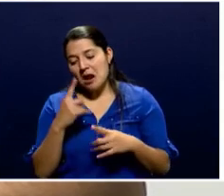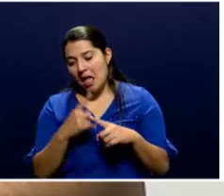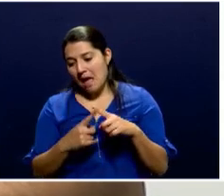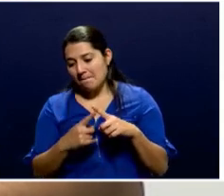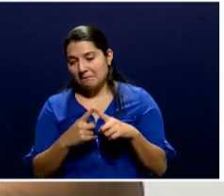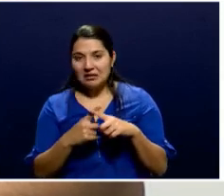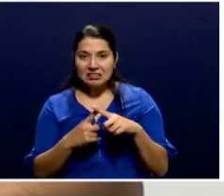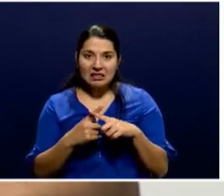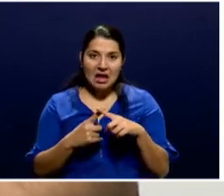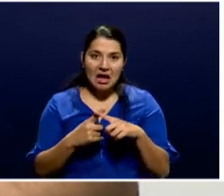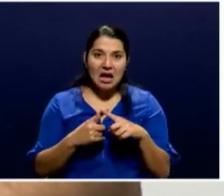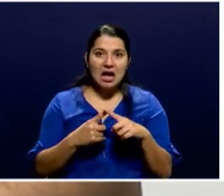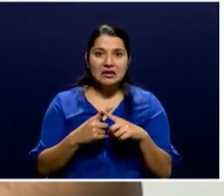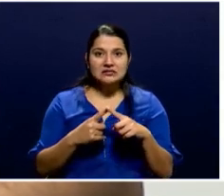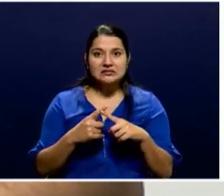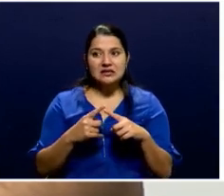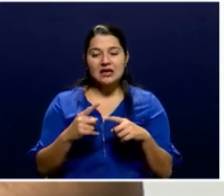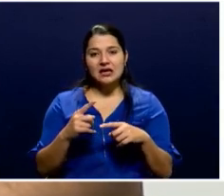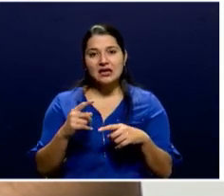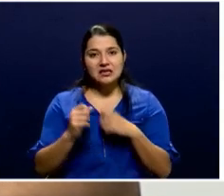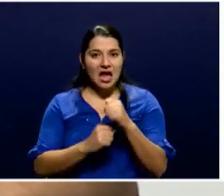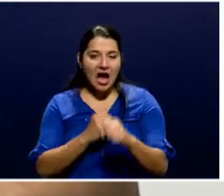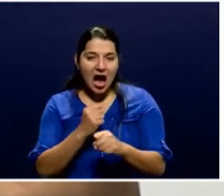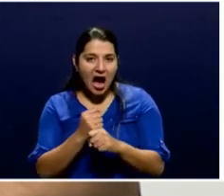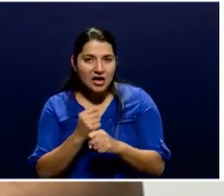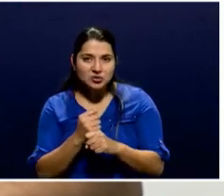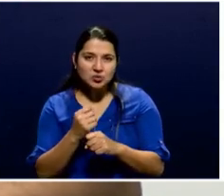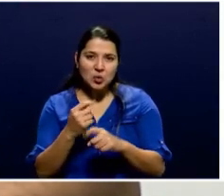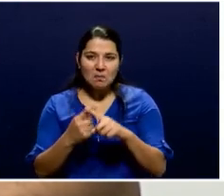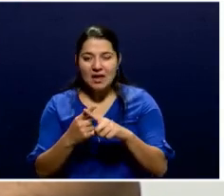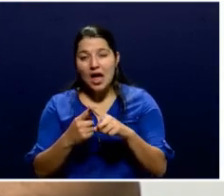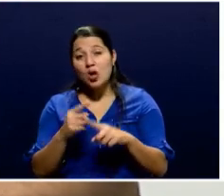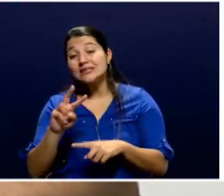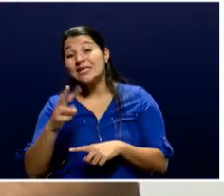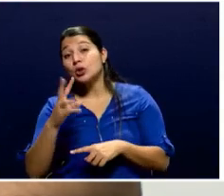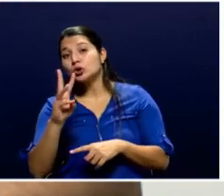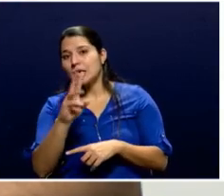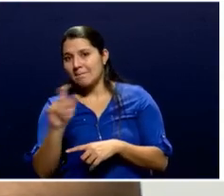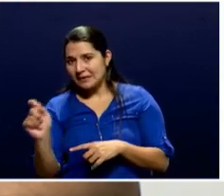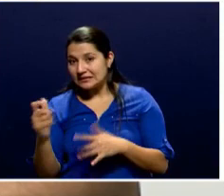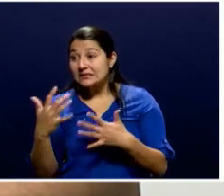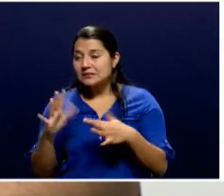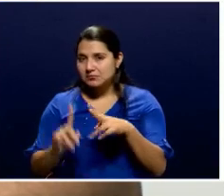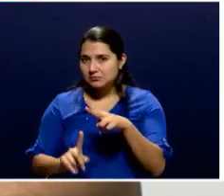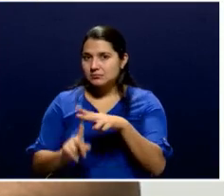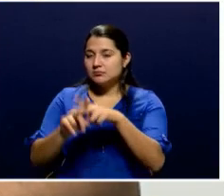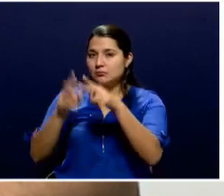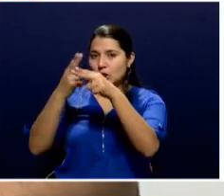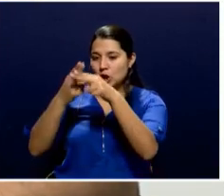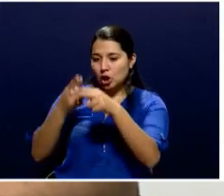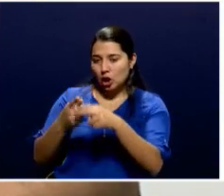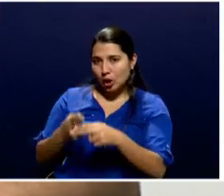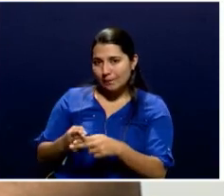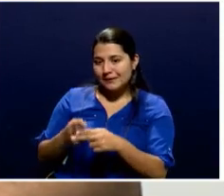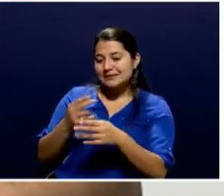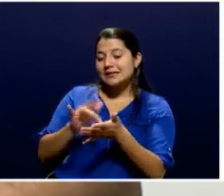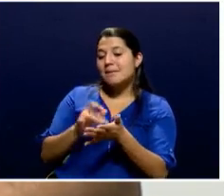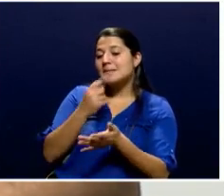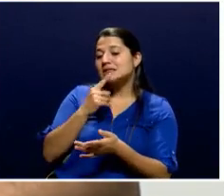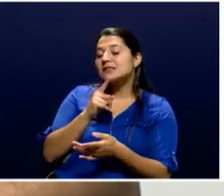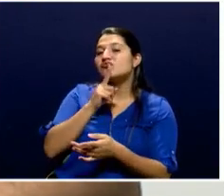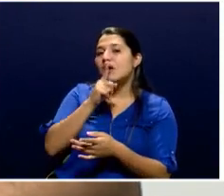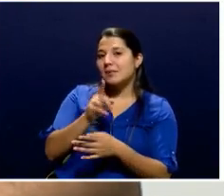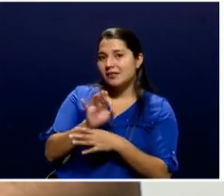mediados del segundo semestre van a ir oyéndose que ya estas drogas se probaron que son